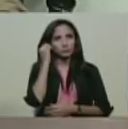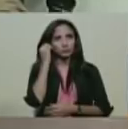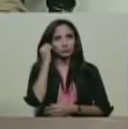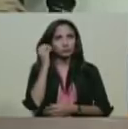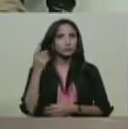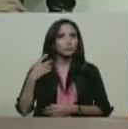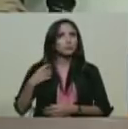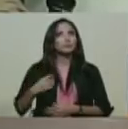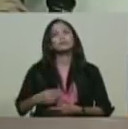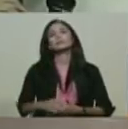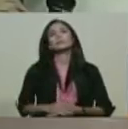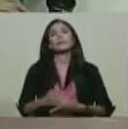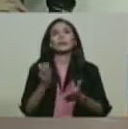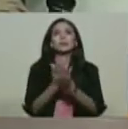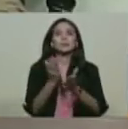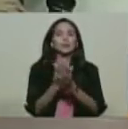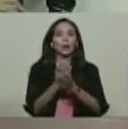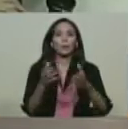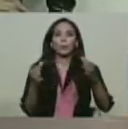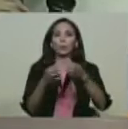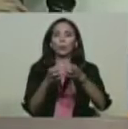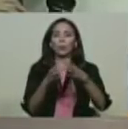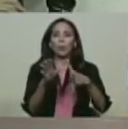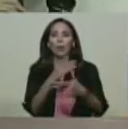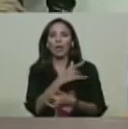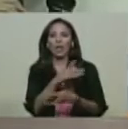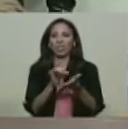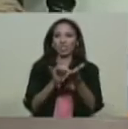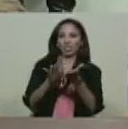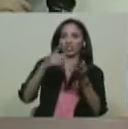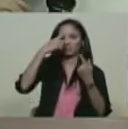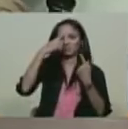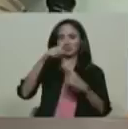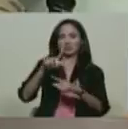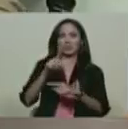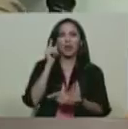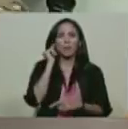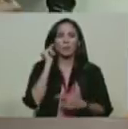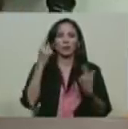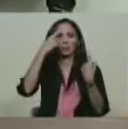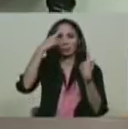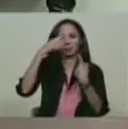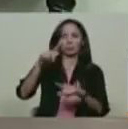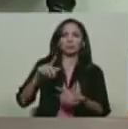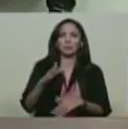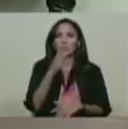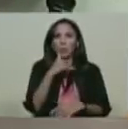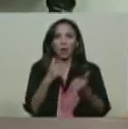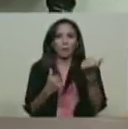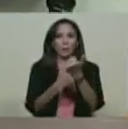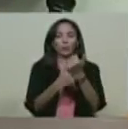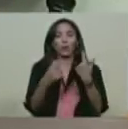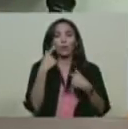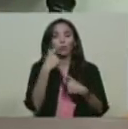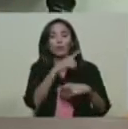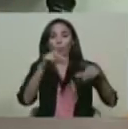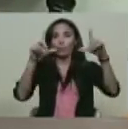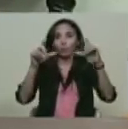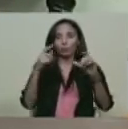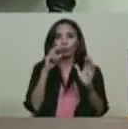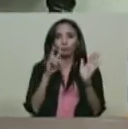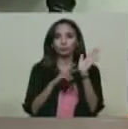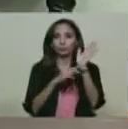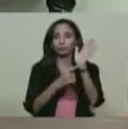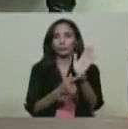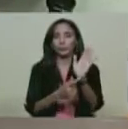Son tan de derecha como machistas, excluyentes. Desprecian a la mujer venezolana. Ahí está, pues, la fotografía. Que